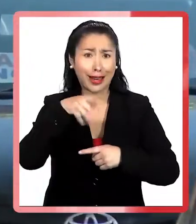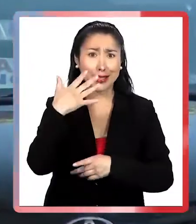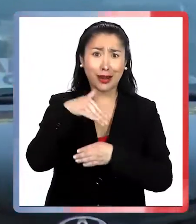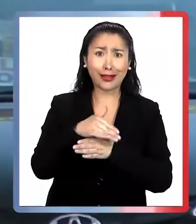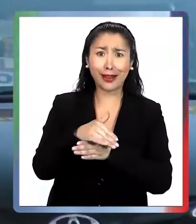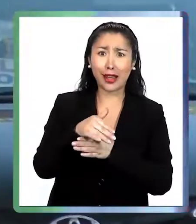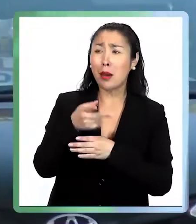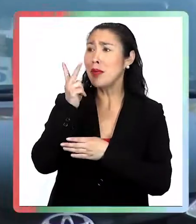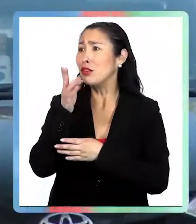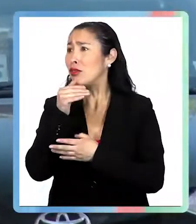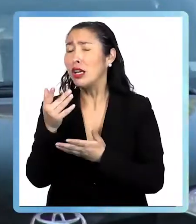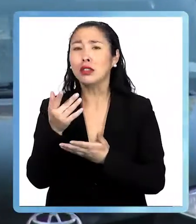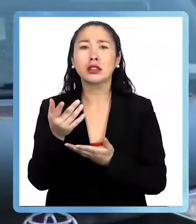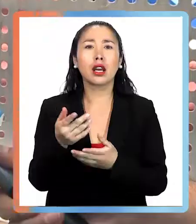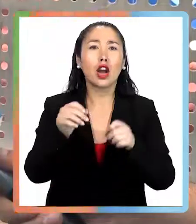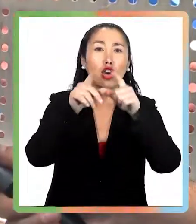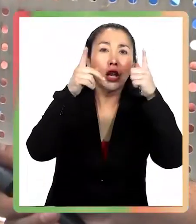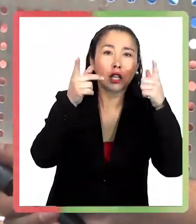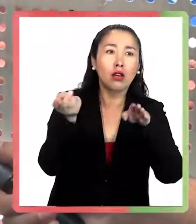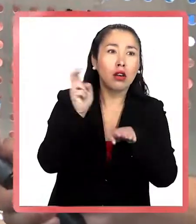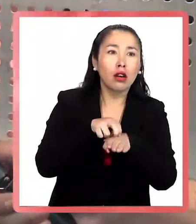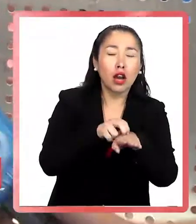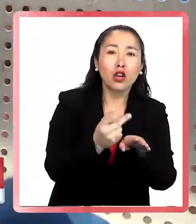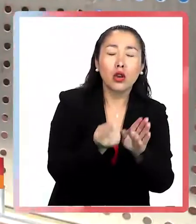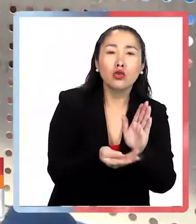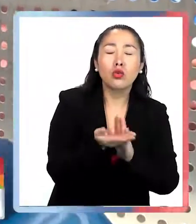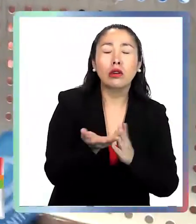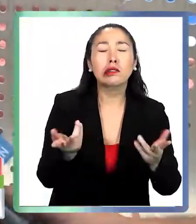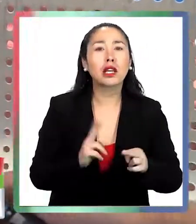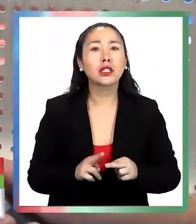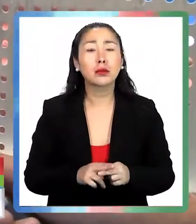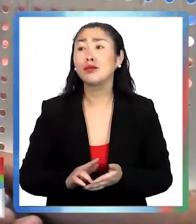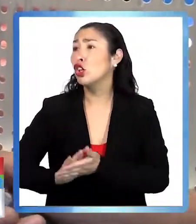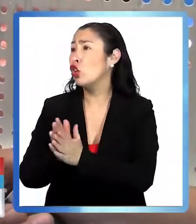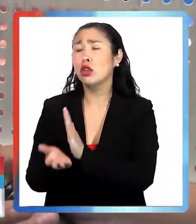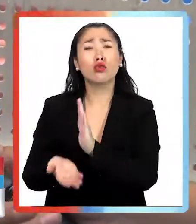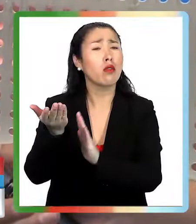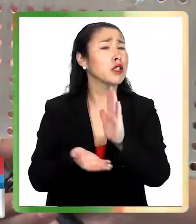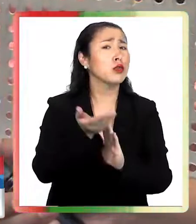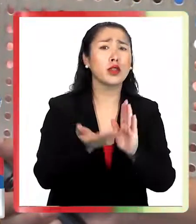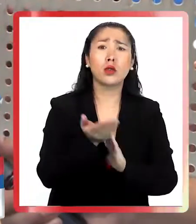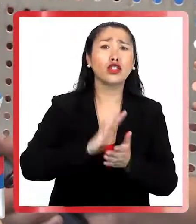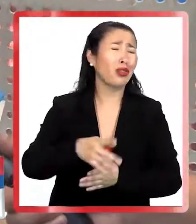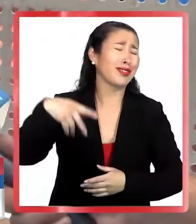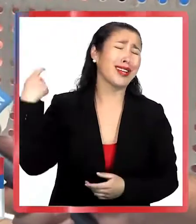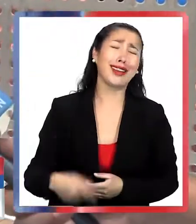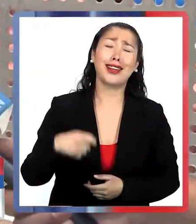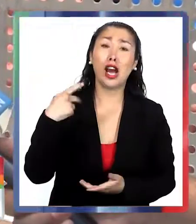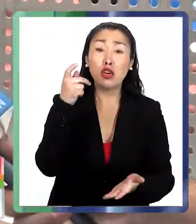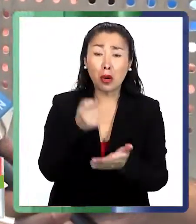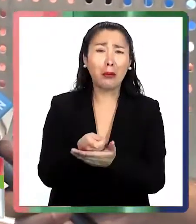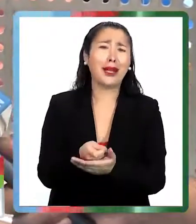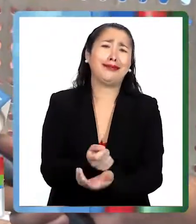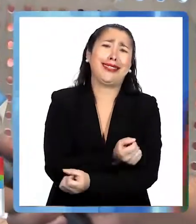locomoción. Entonces lo encuentro un disparate que suban los pasajes. ¿Suben el precio de alimentos también? Todo, está todo subiendo. Ahora está todo caro, ya no se puede